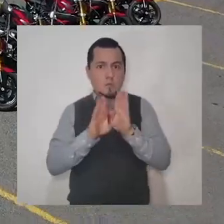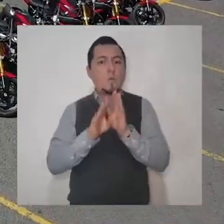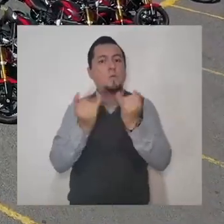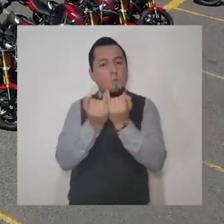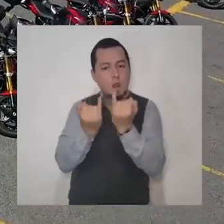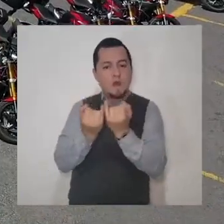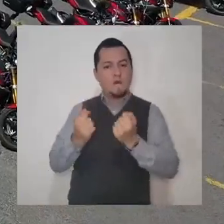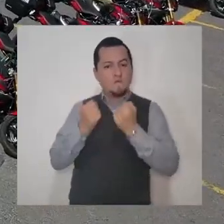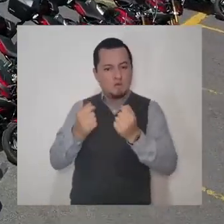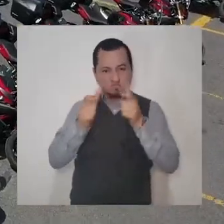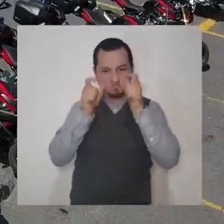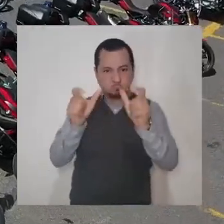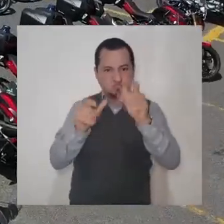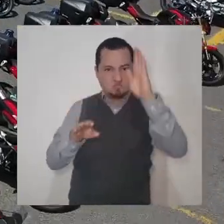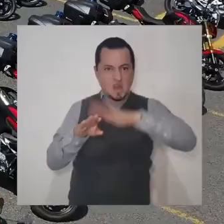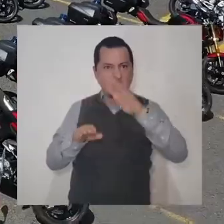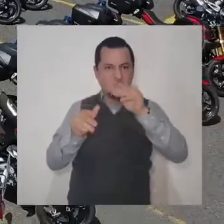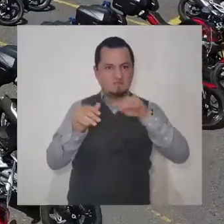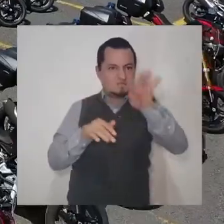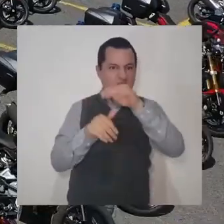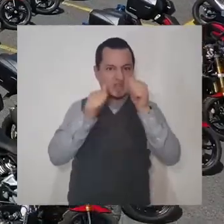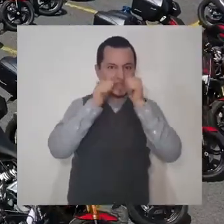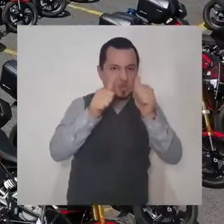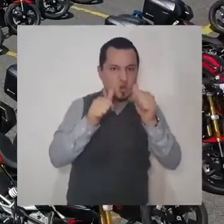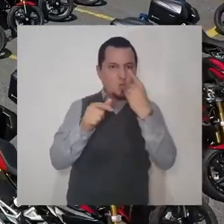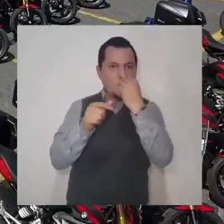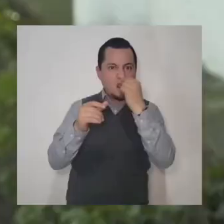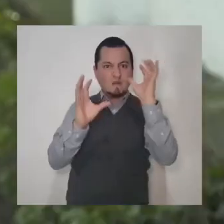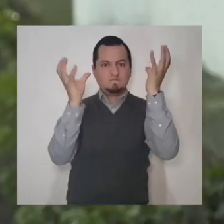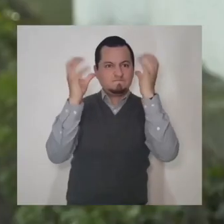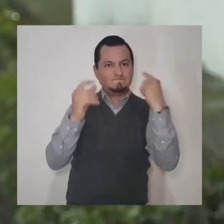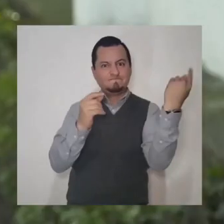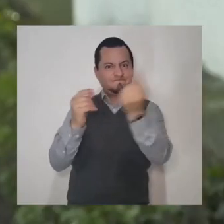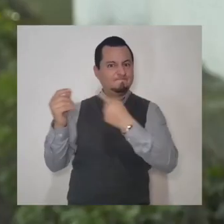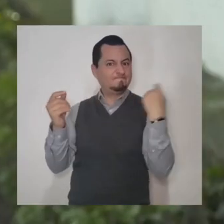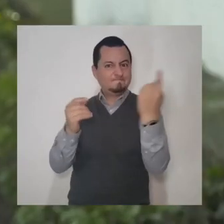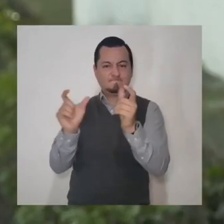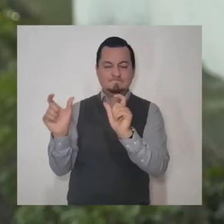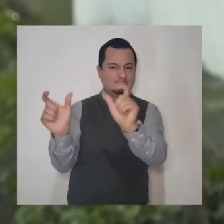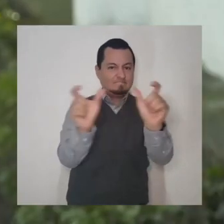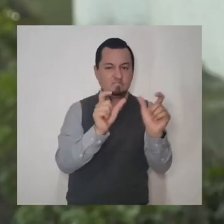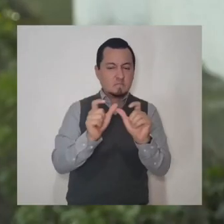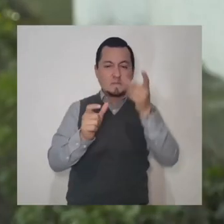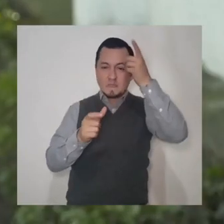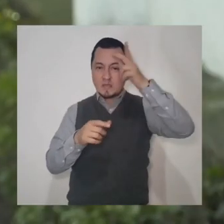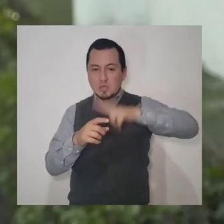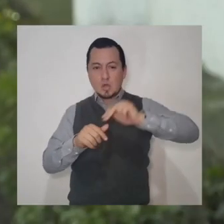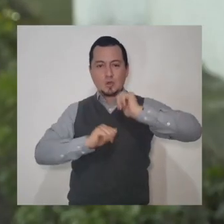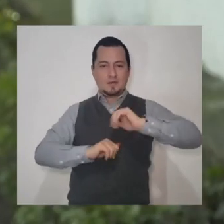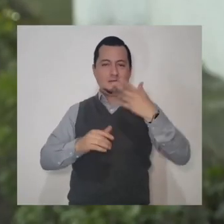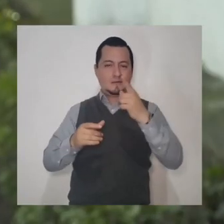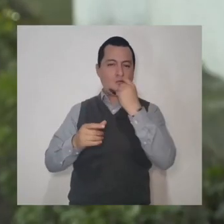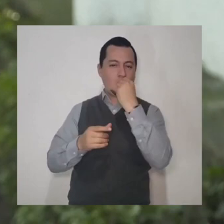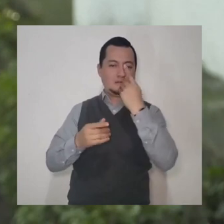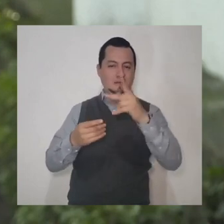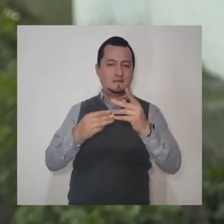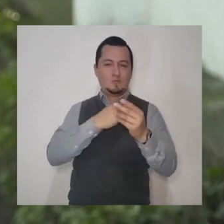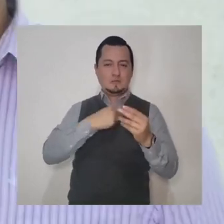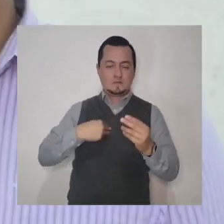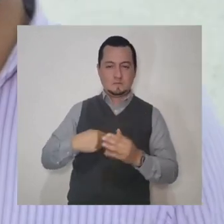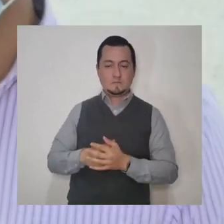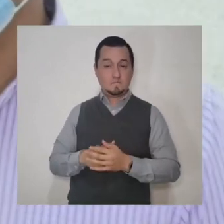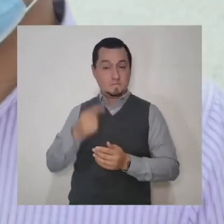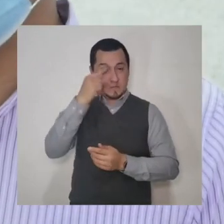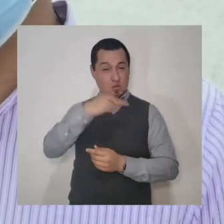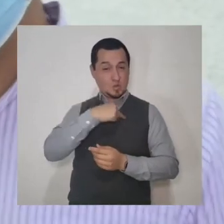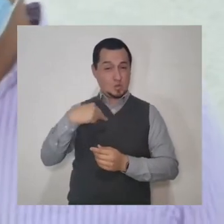pues reforzar el patrullaje, todos los recorridos que a diario tiene que hacer la dirección, la Comisaría de Seguridad Pública.